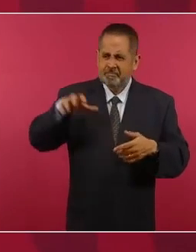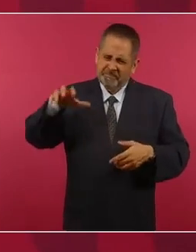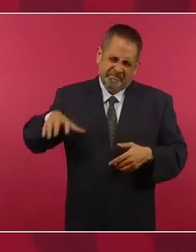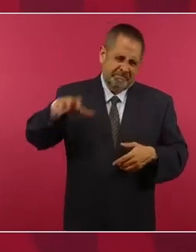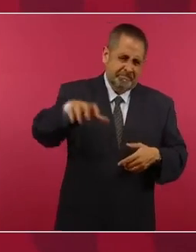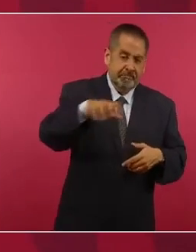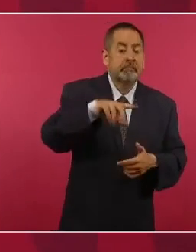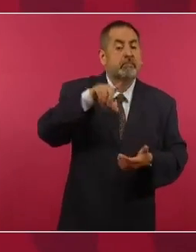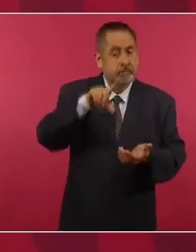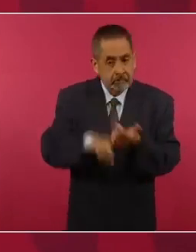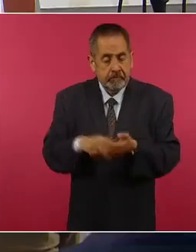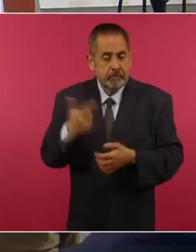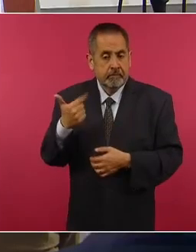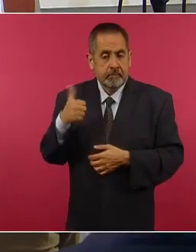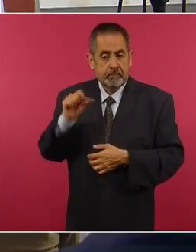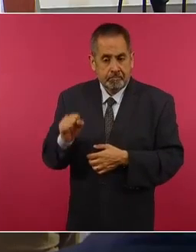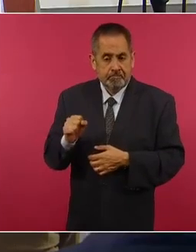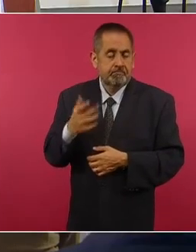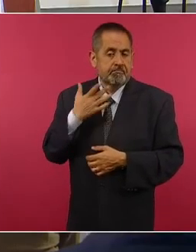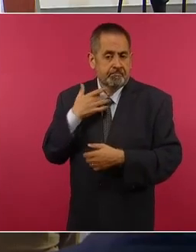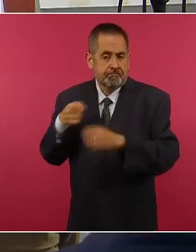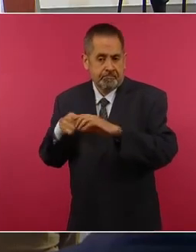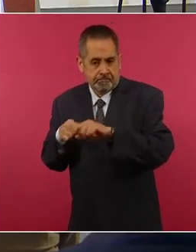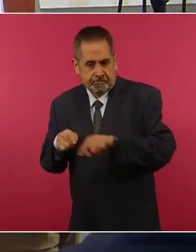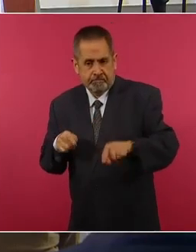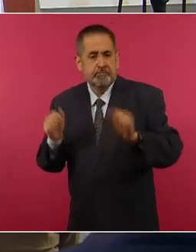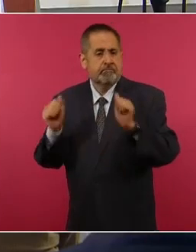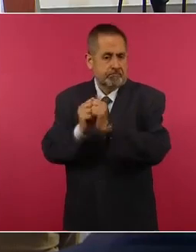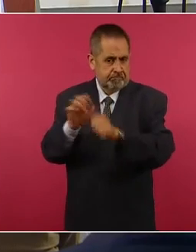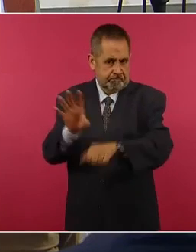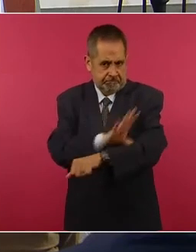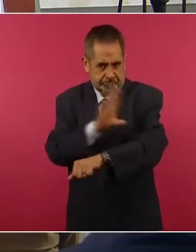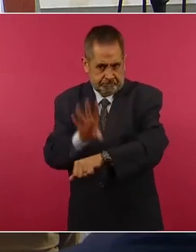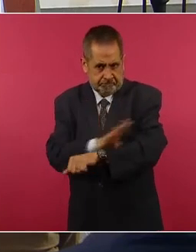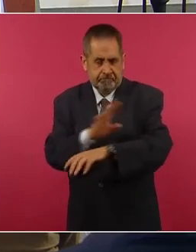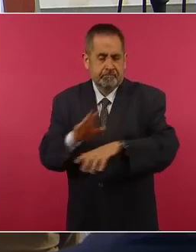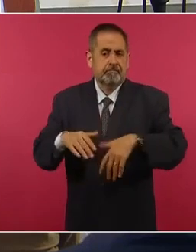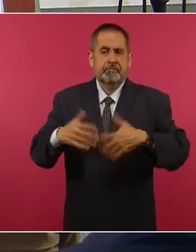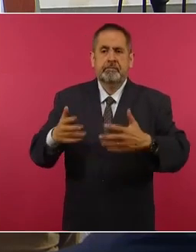gas y van a tener electricidad